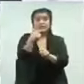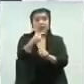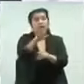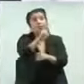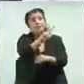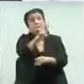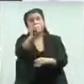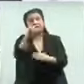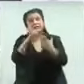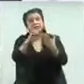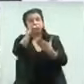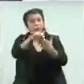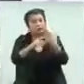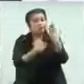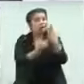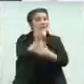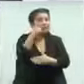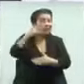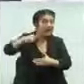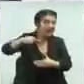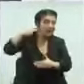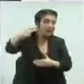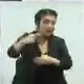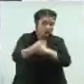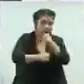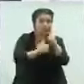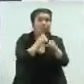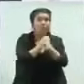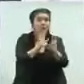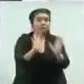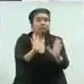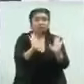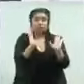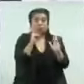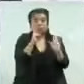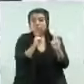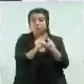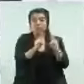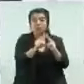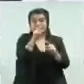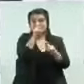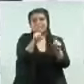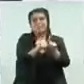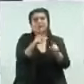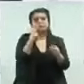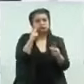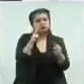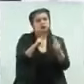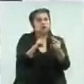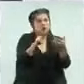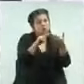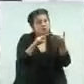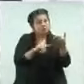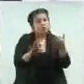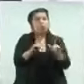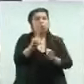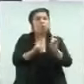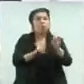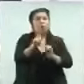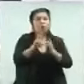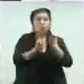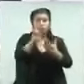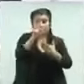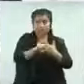20 proyectos nuevos para el otro año, que realmente yo desconozco cuáles son y quisiera también saber cuáles son los nuevos proyectos que se van a hacer,